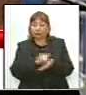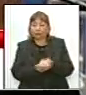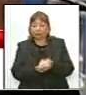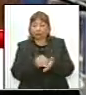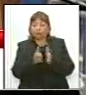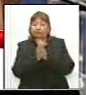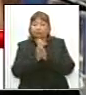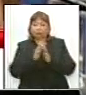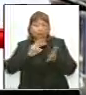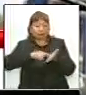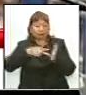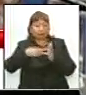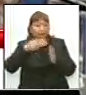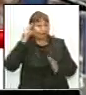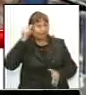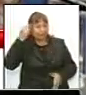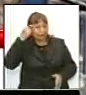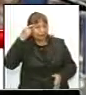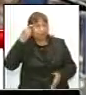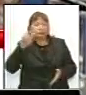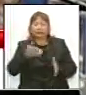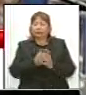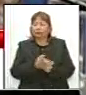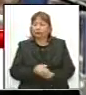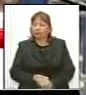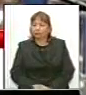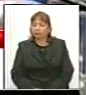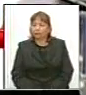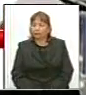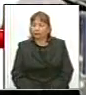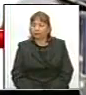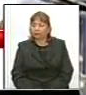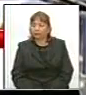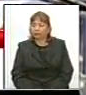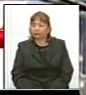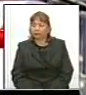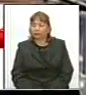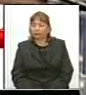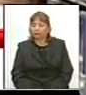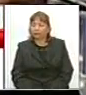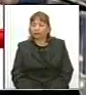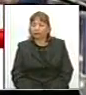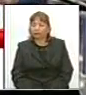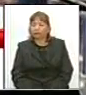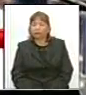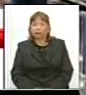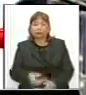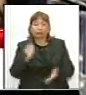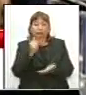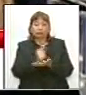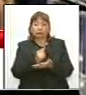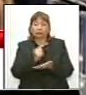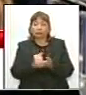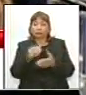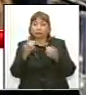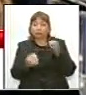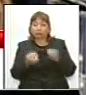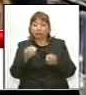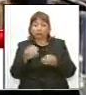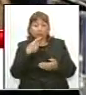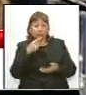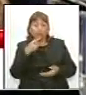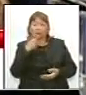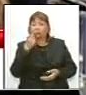se ha pedido interpretaciones al Tribunal Constitucional y ha dicho